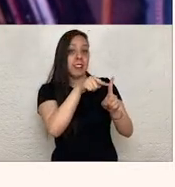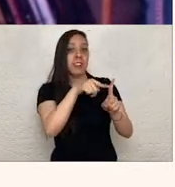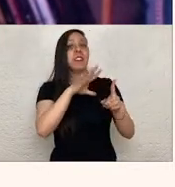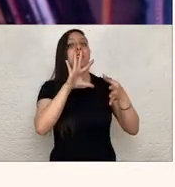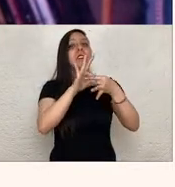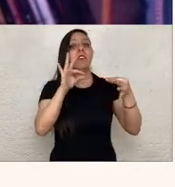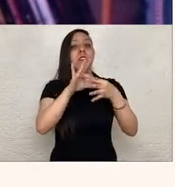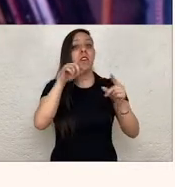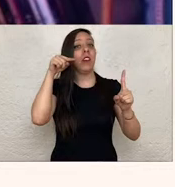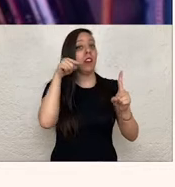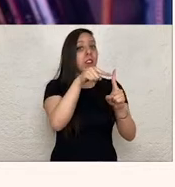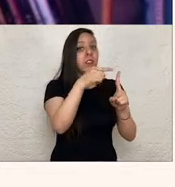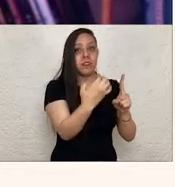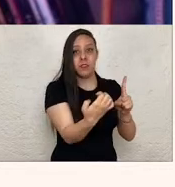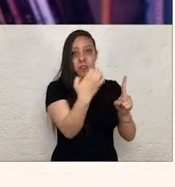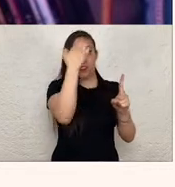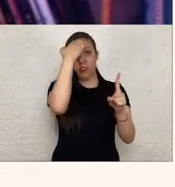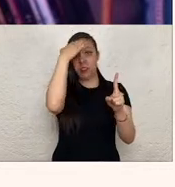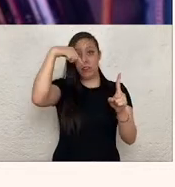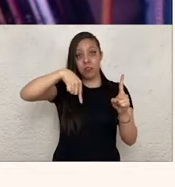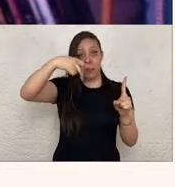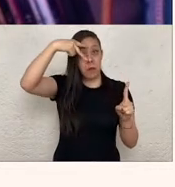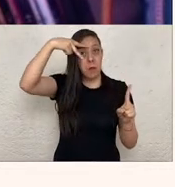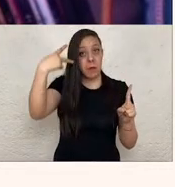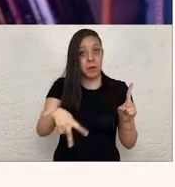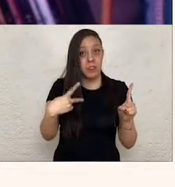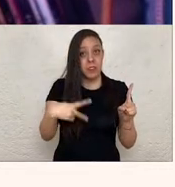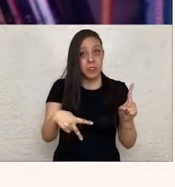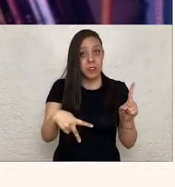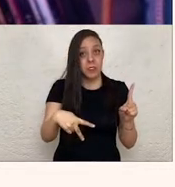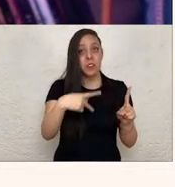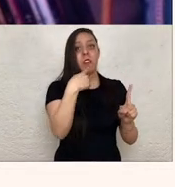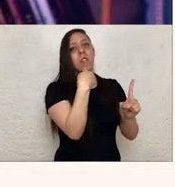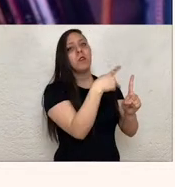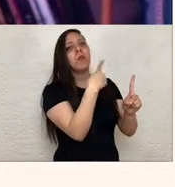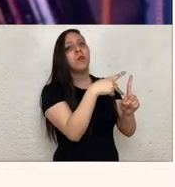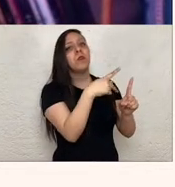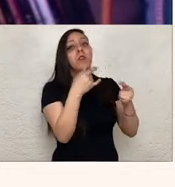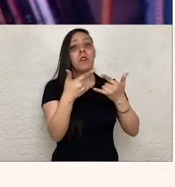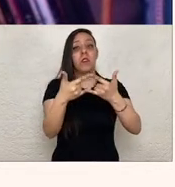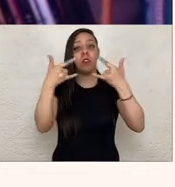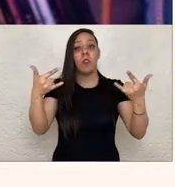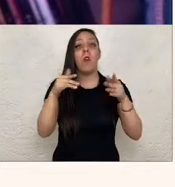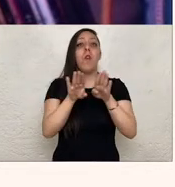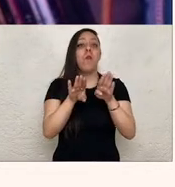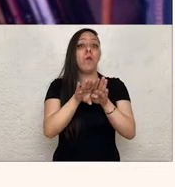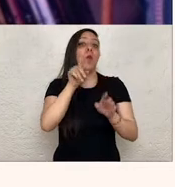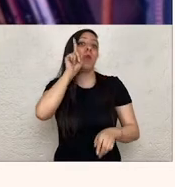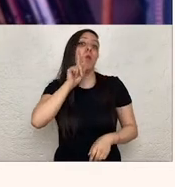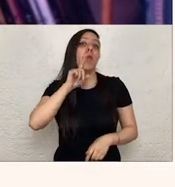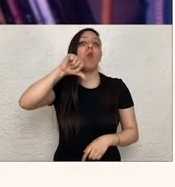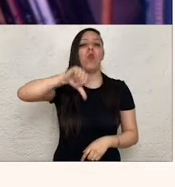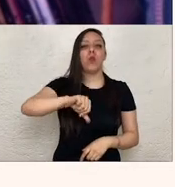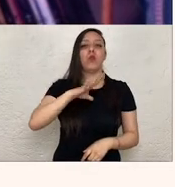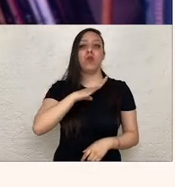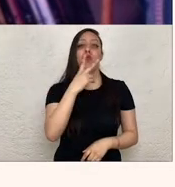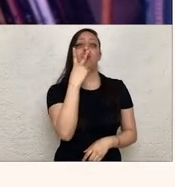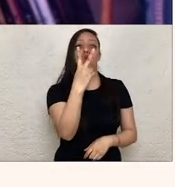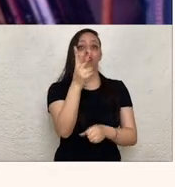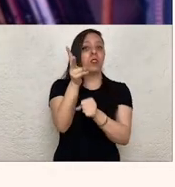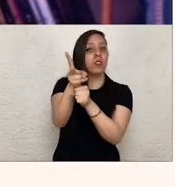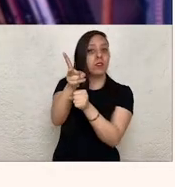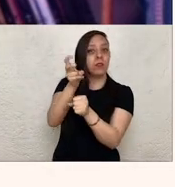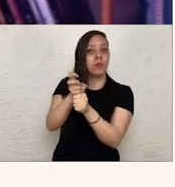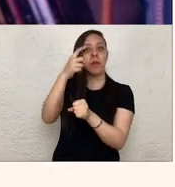una nación, y también su papel, ¿no? Como mujer en la historia. Entonces, el día de hoy tenemos a dos invitadas